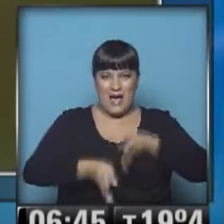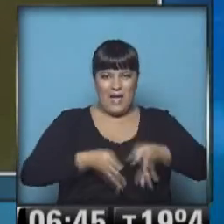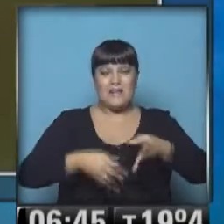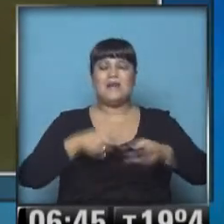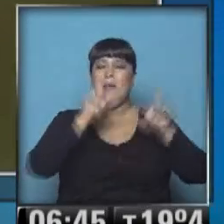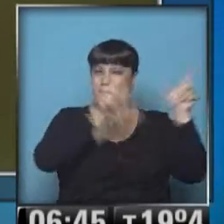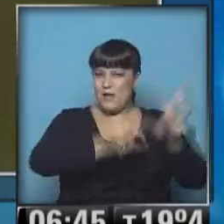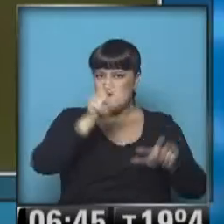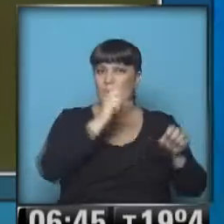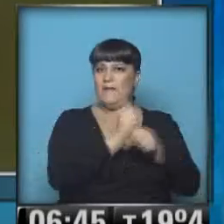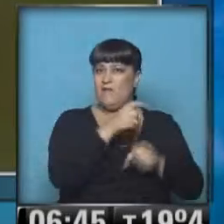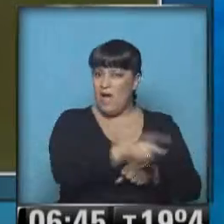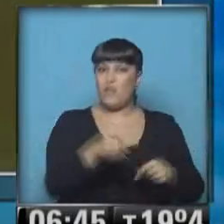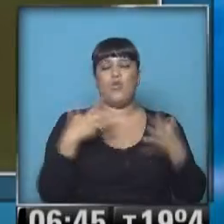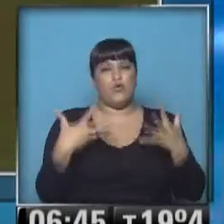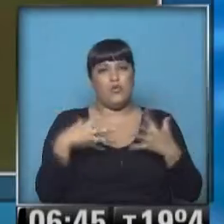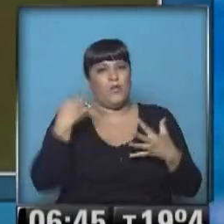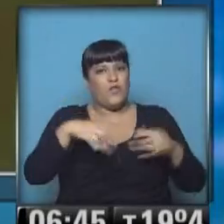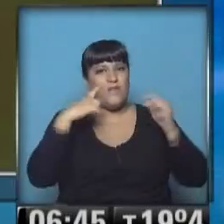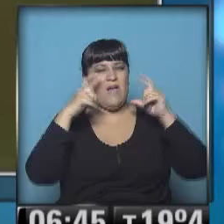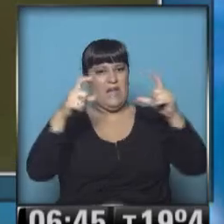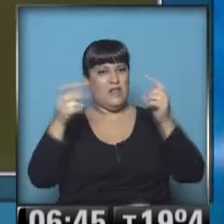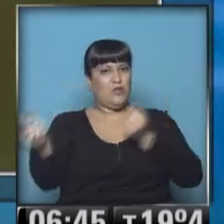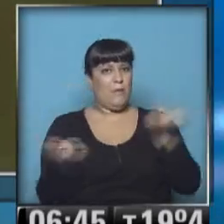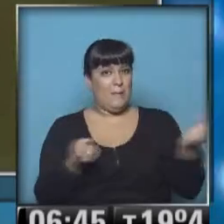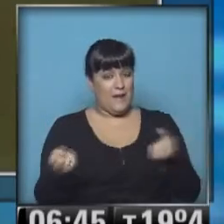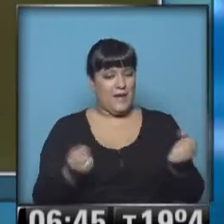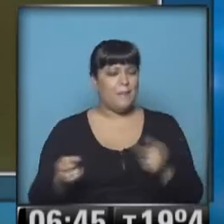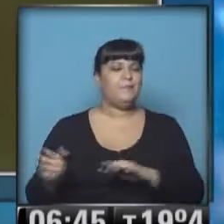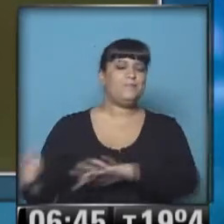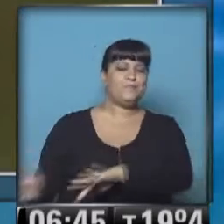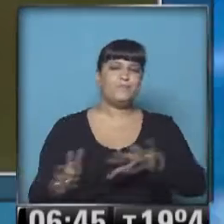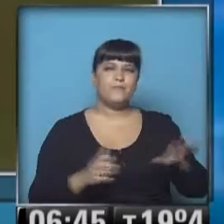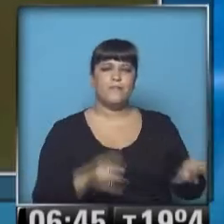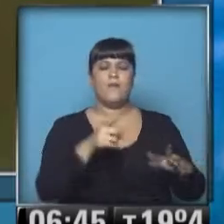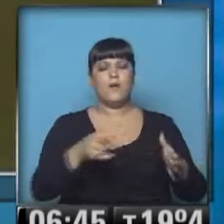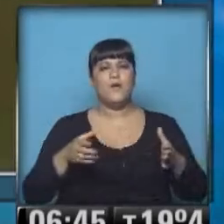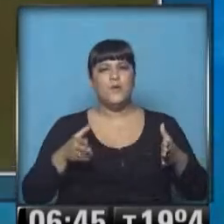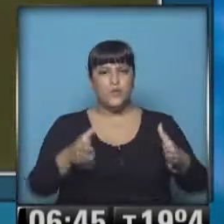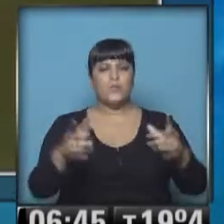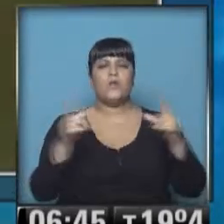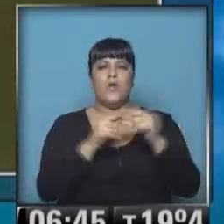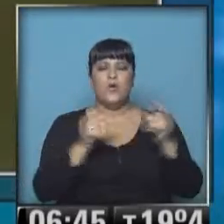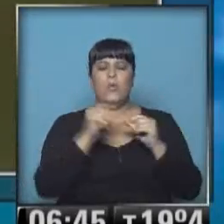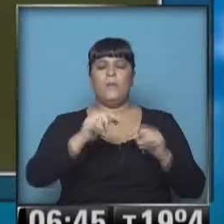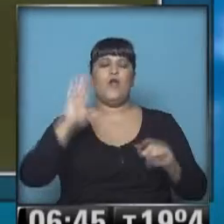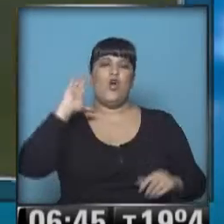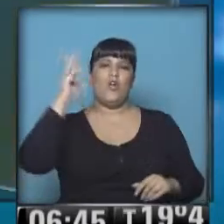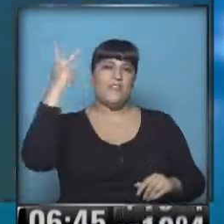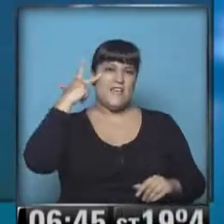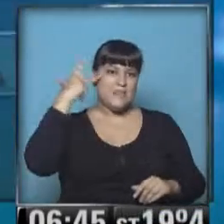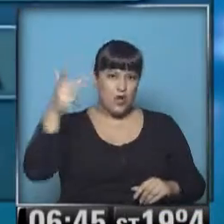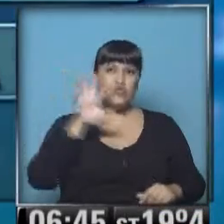operarios trabajando, así que por supuesto a transitar con mucha, pero mucha atención. Dejamos atrás la 9 en busca de la ruta 18 en